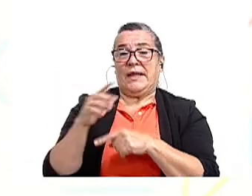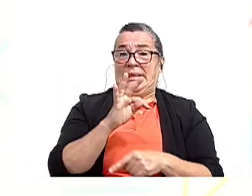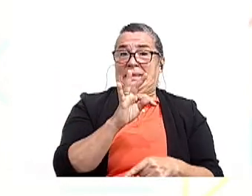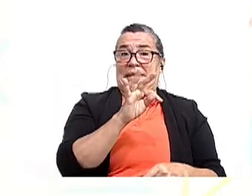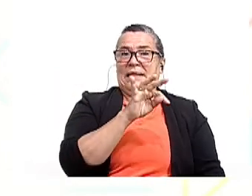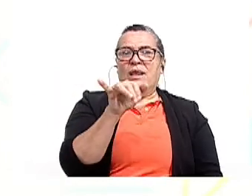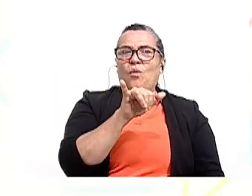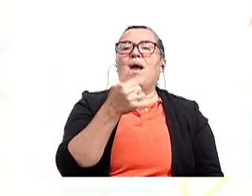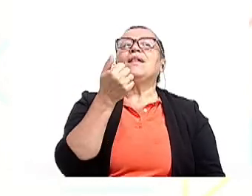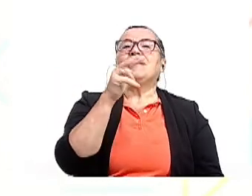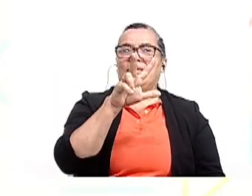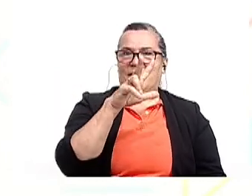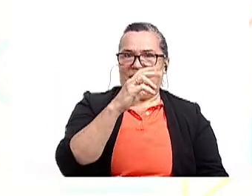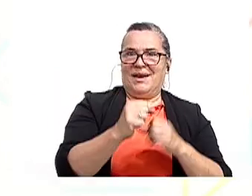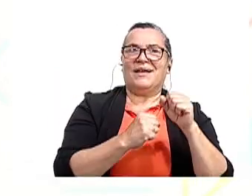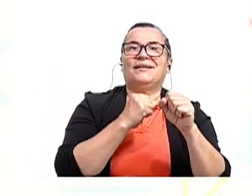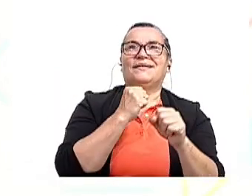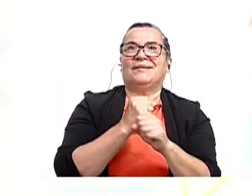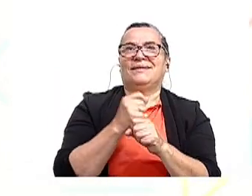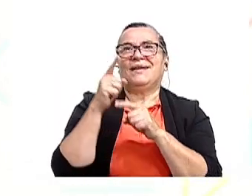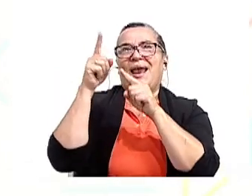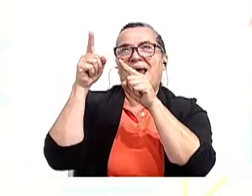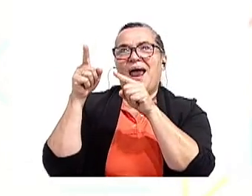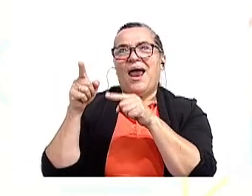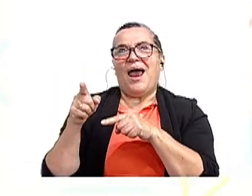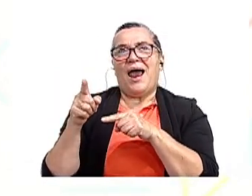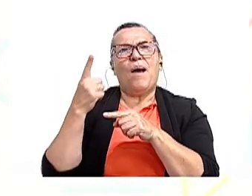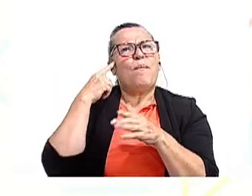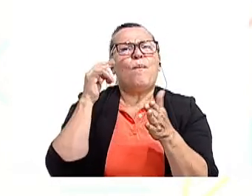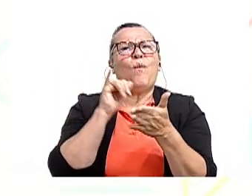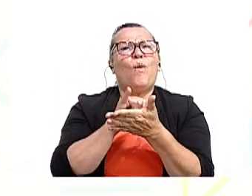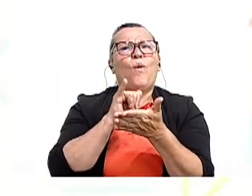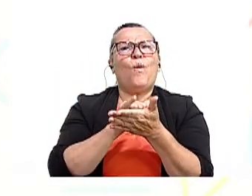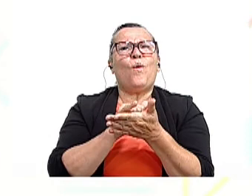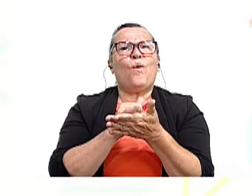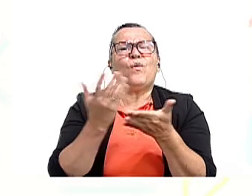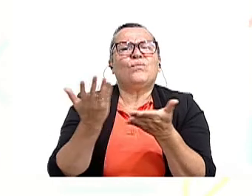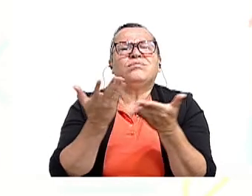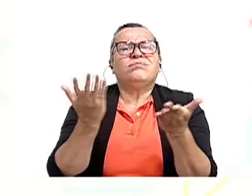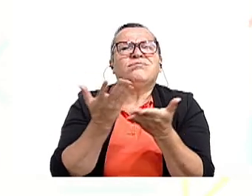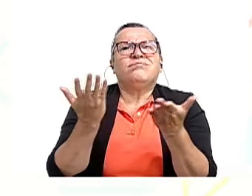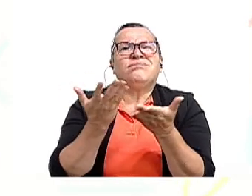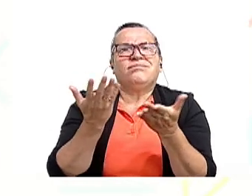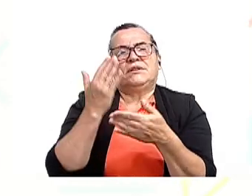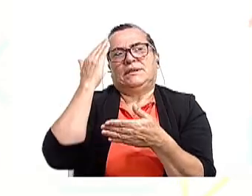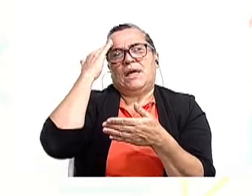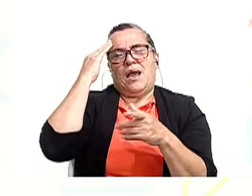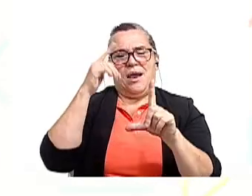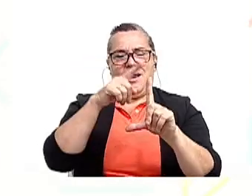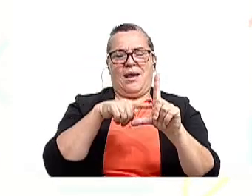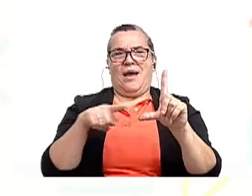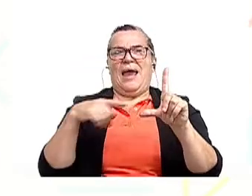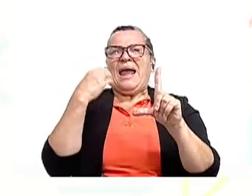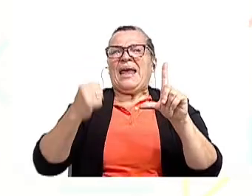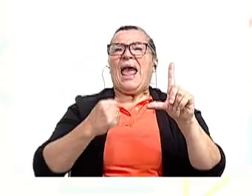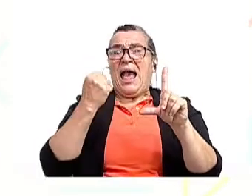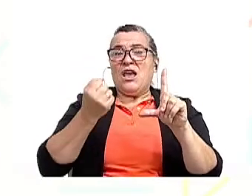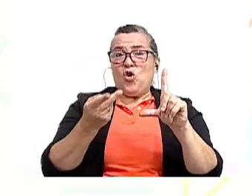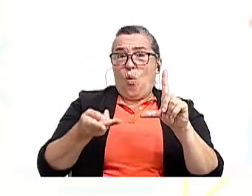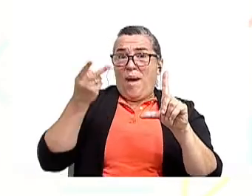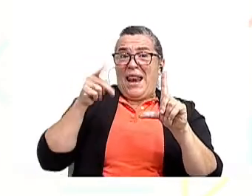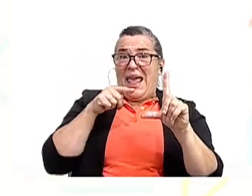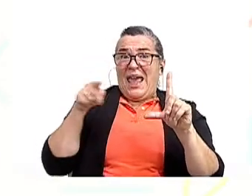¿a cuánto? A 13. Por lo tanto, ¿qué podemos decir en este momento? ¿Ya sabríamos en qué año valdrá la casa ese